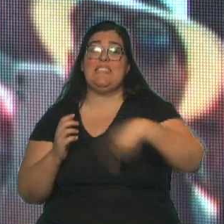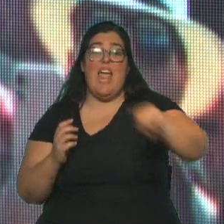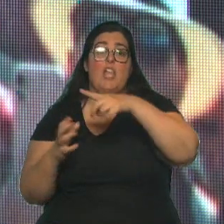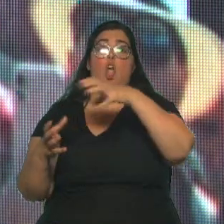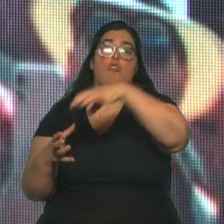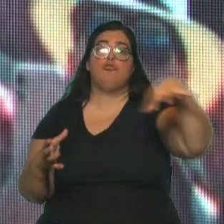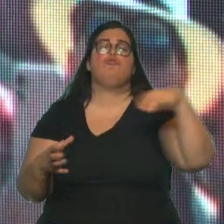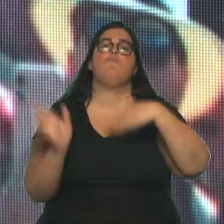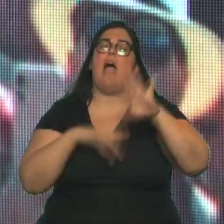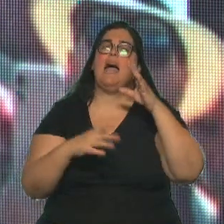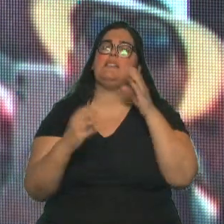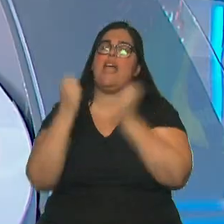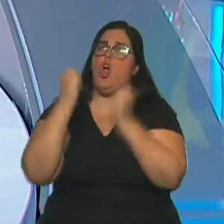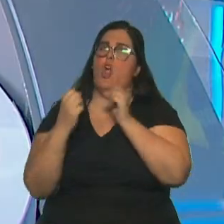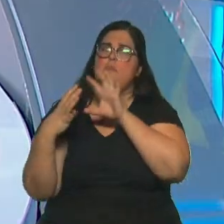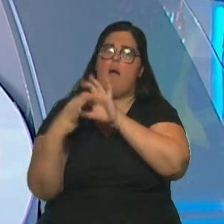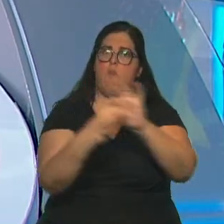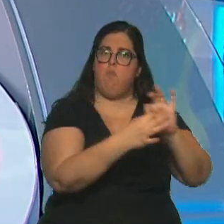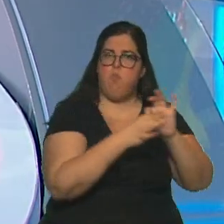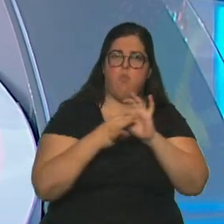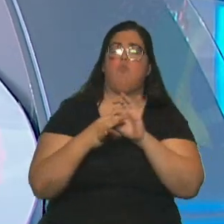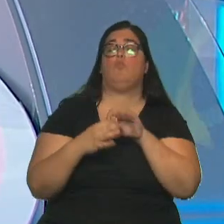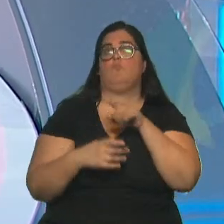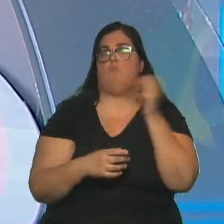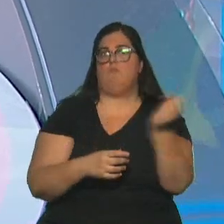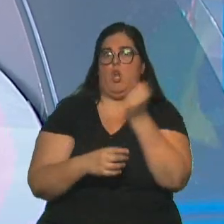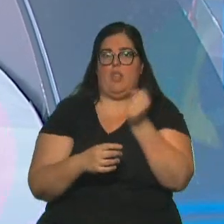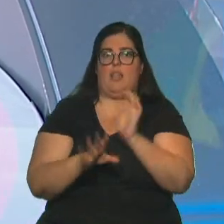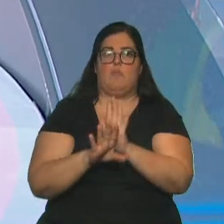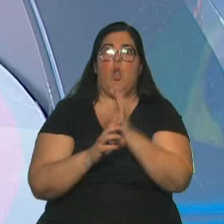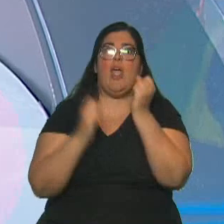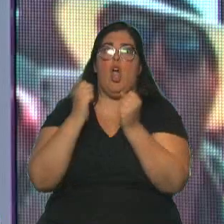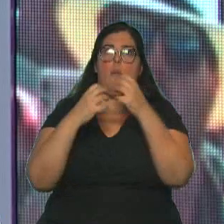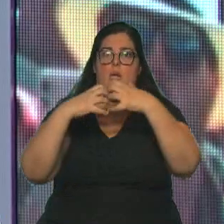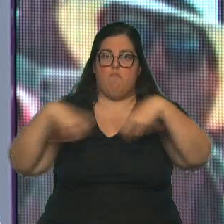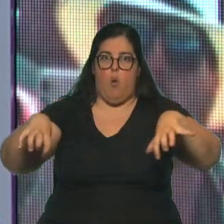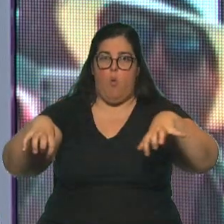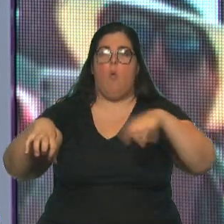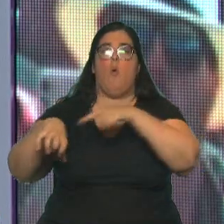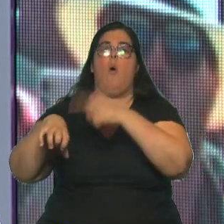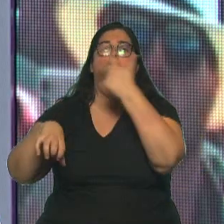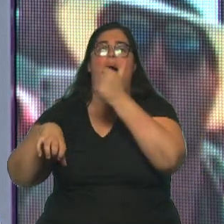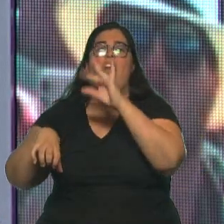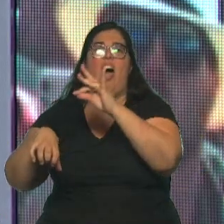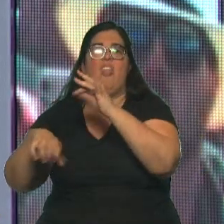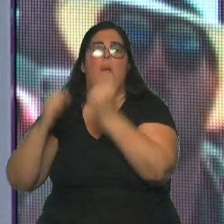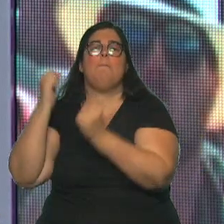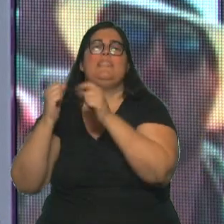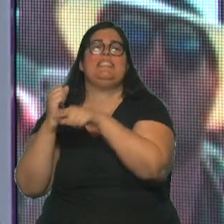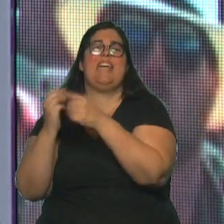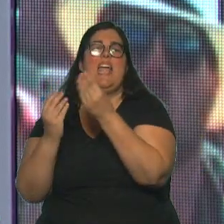y es un cargo muy importante, ¿no? Digo, porque se ha dividido la economía. Por un lado Haddad, ¿verdad? Ministerio de Hacienda, y por el otro